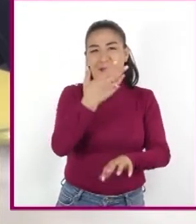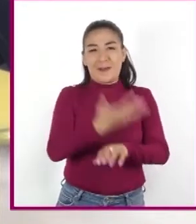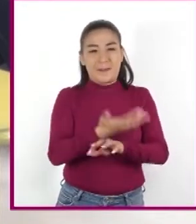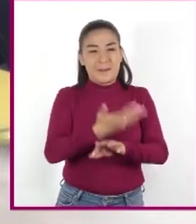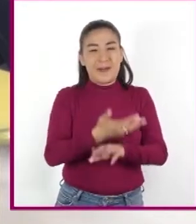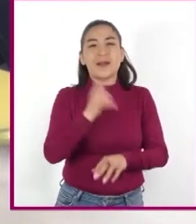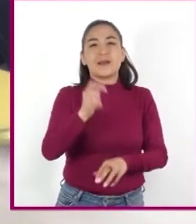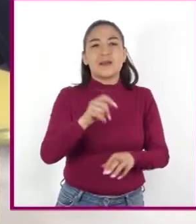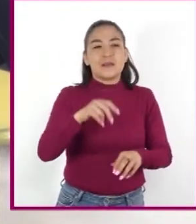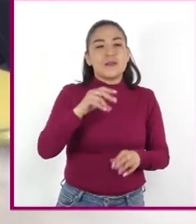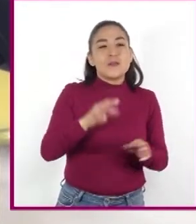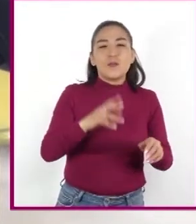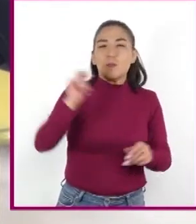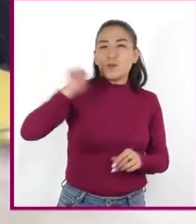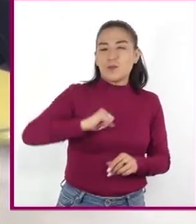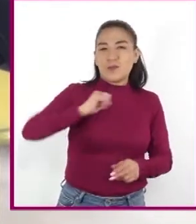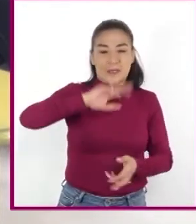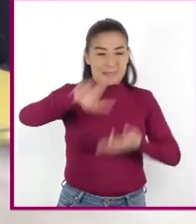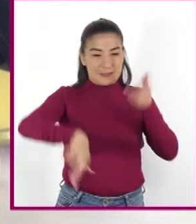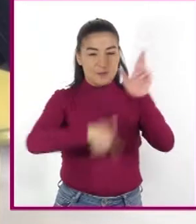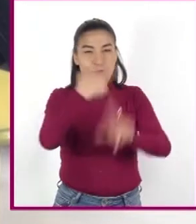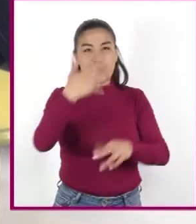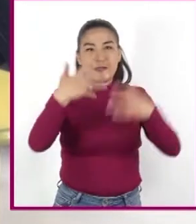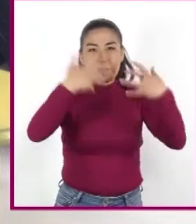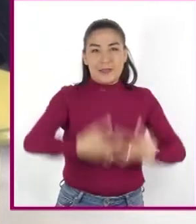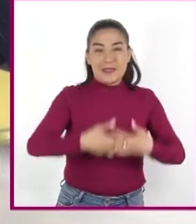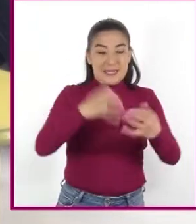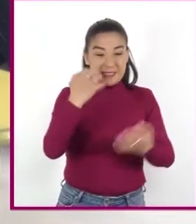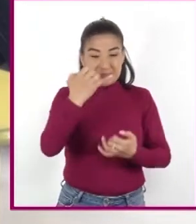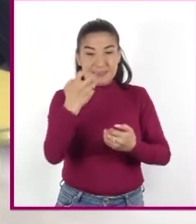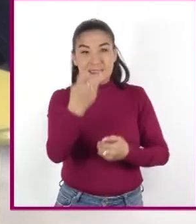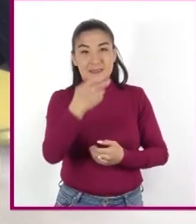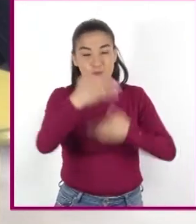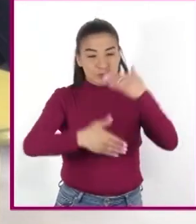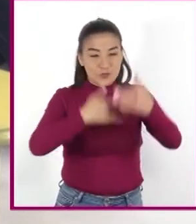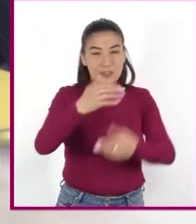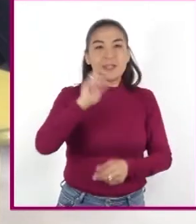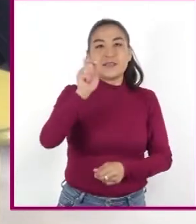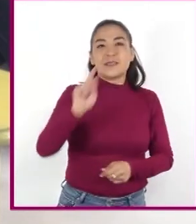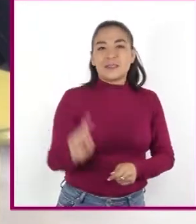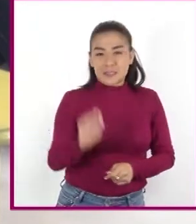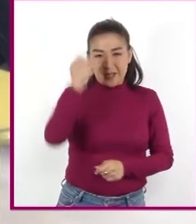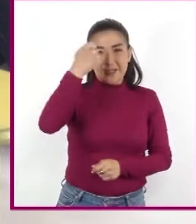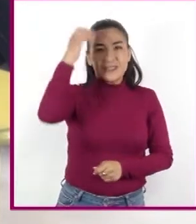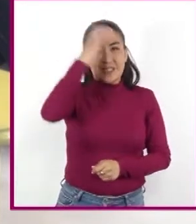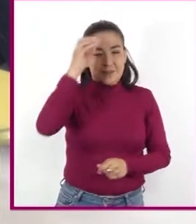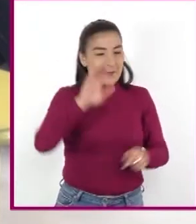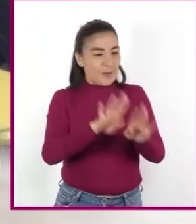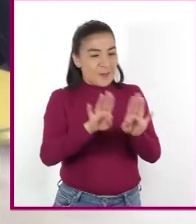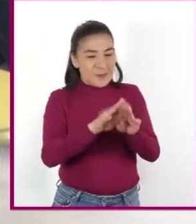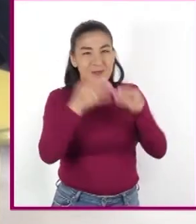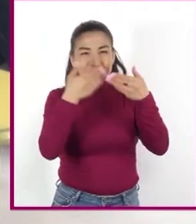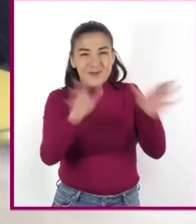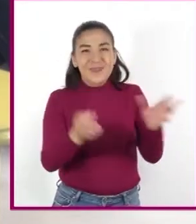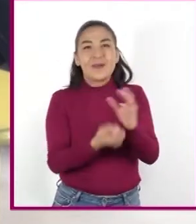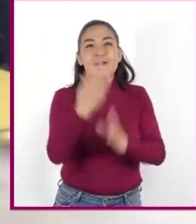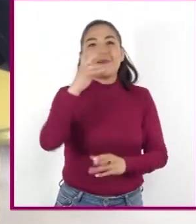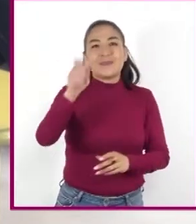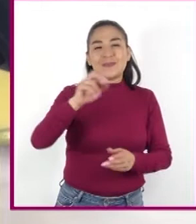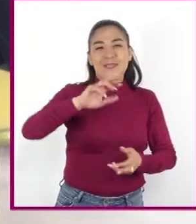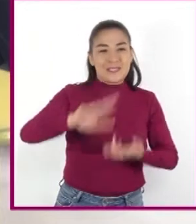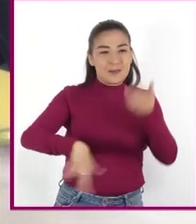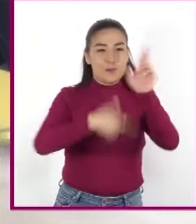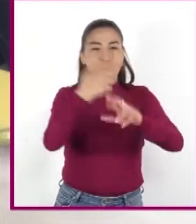revolución industrial. Fue parte de los avances científicos y tecnológicos derivados de la primera revolución industrial y